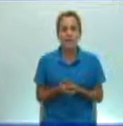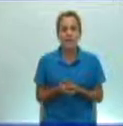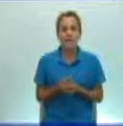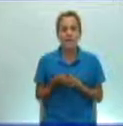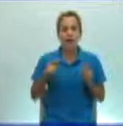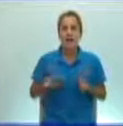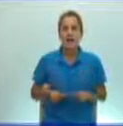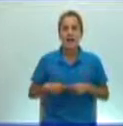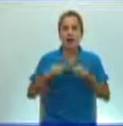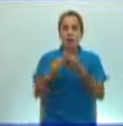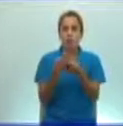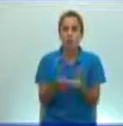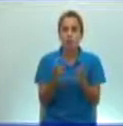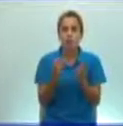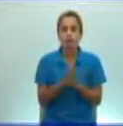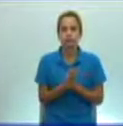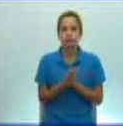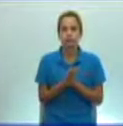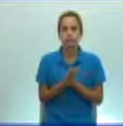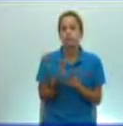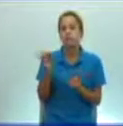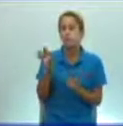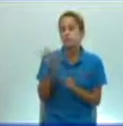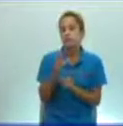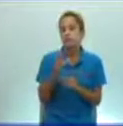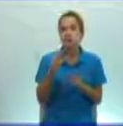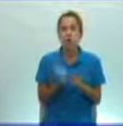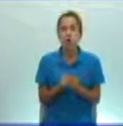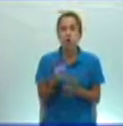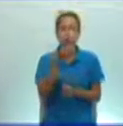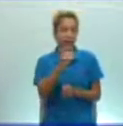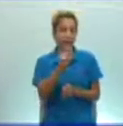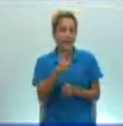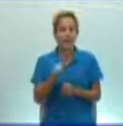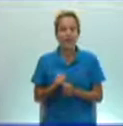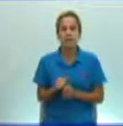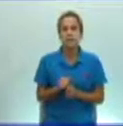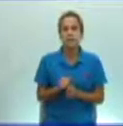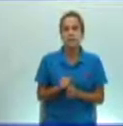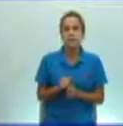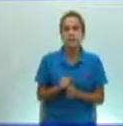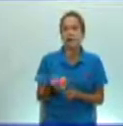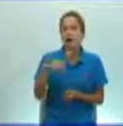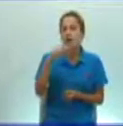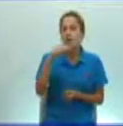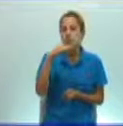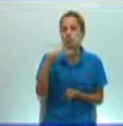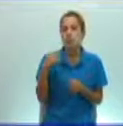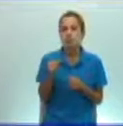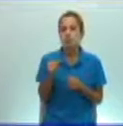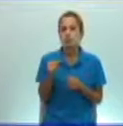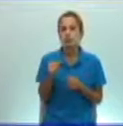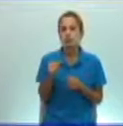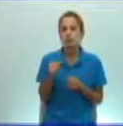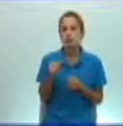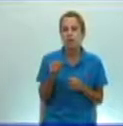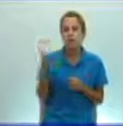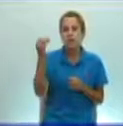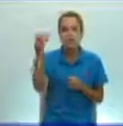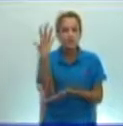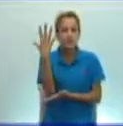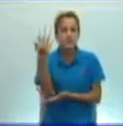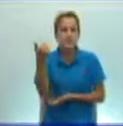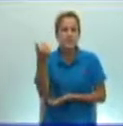aparecían regaló, surgió, aquel, azul, rincón,